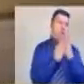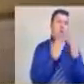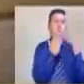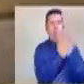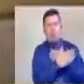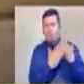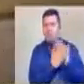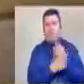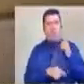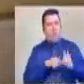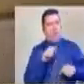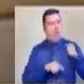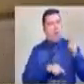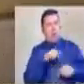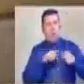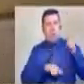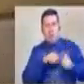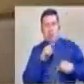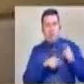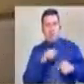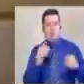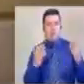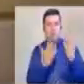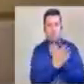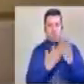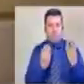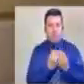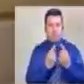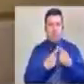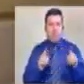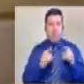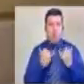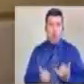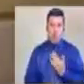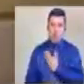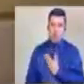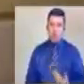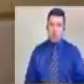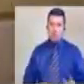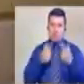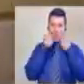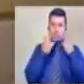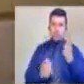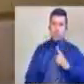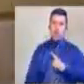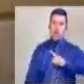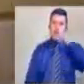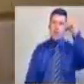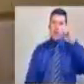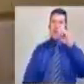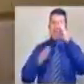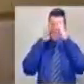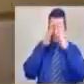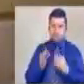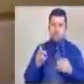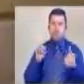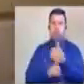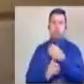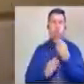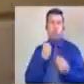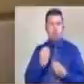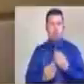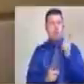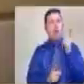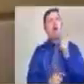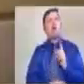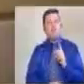No ha sido posible, no fue posible, pero hoy el presidente Santo ha liderado este proceso y tenemos que hacer ese